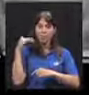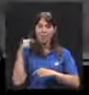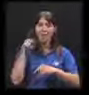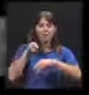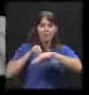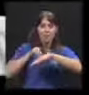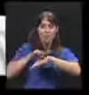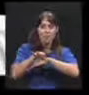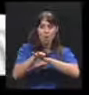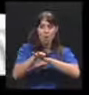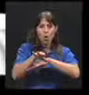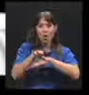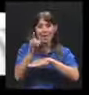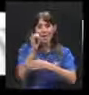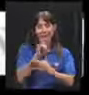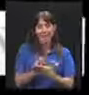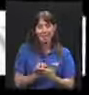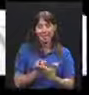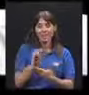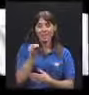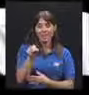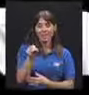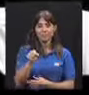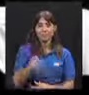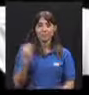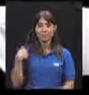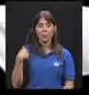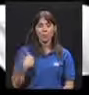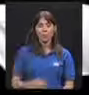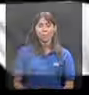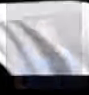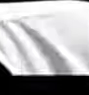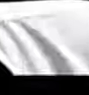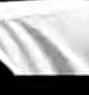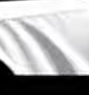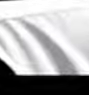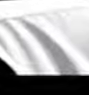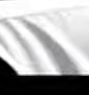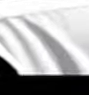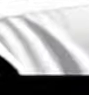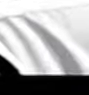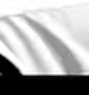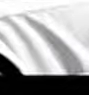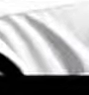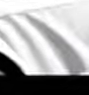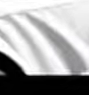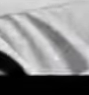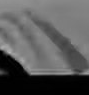una melodía, lo cual indudablemente influyó en el arte de Ray Charles Robinson.